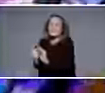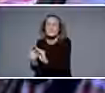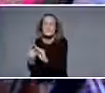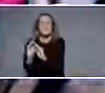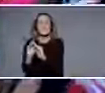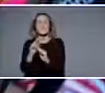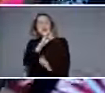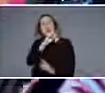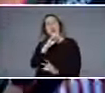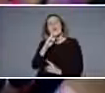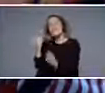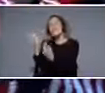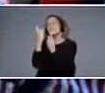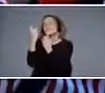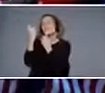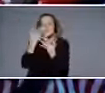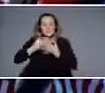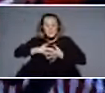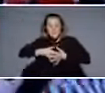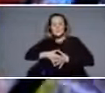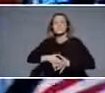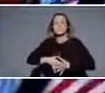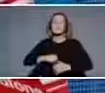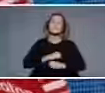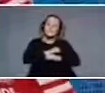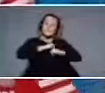unos valores a mí me inculcó.